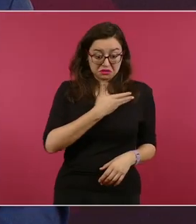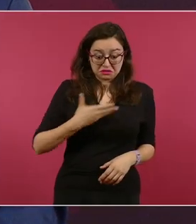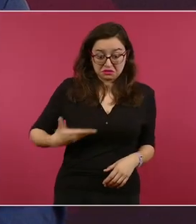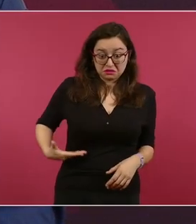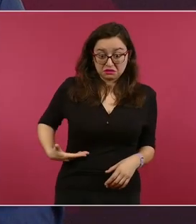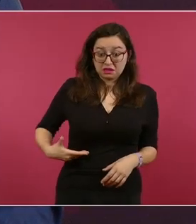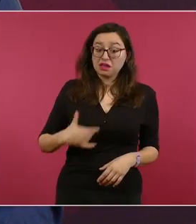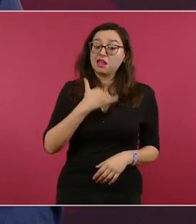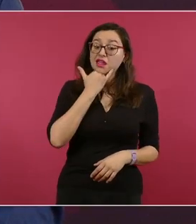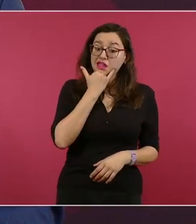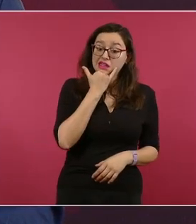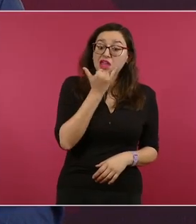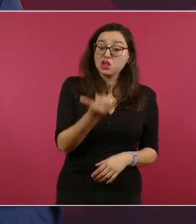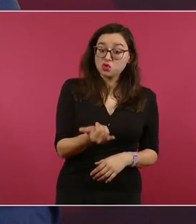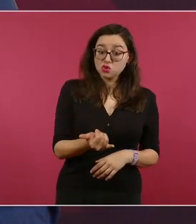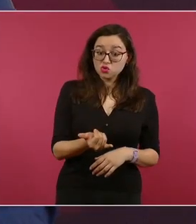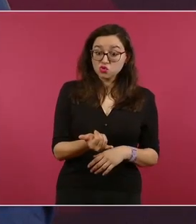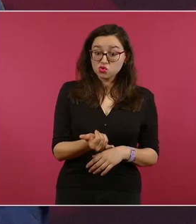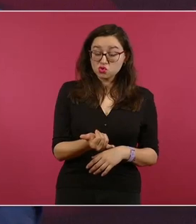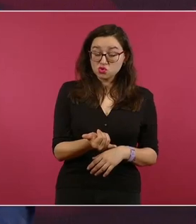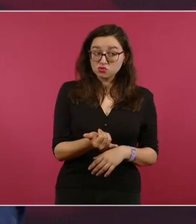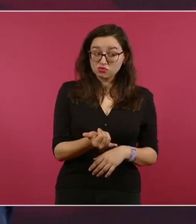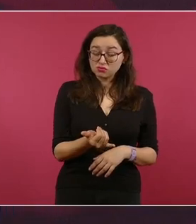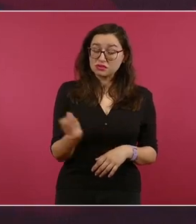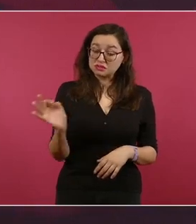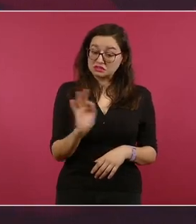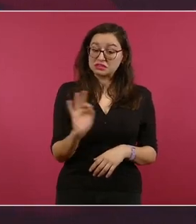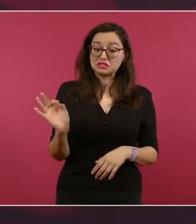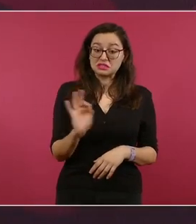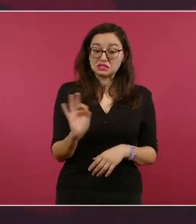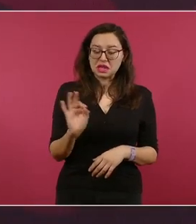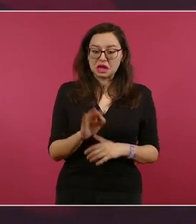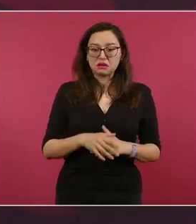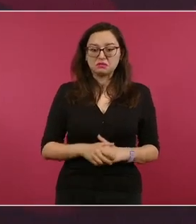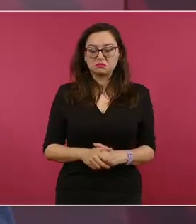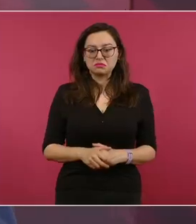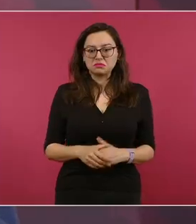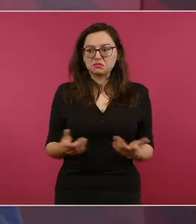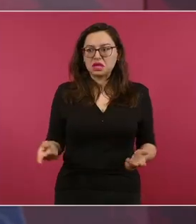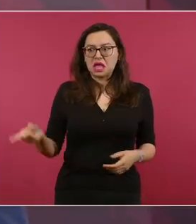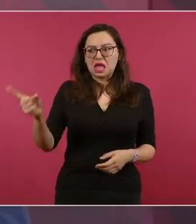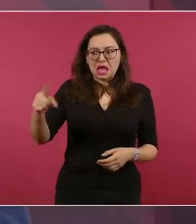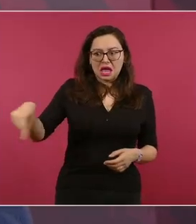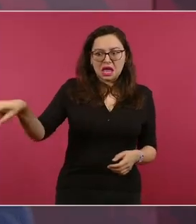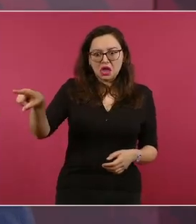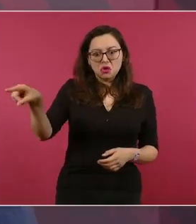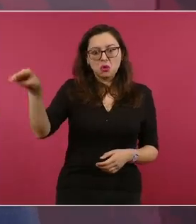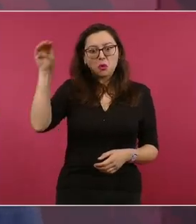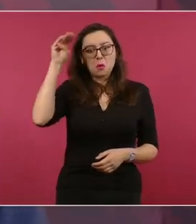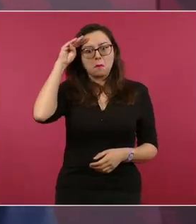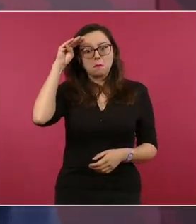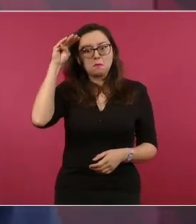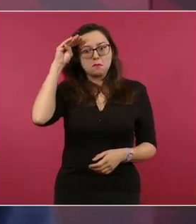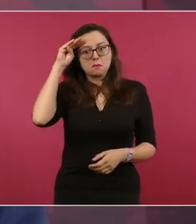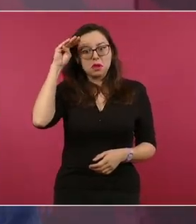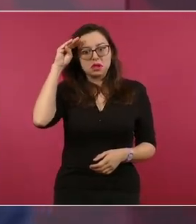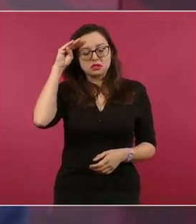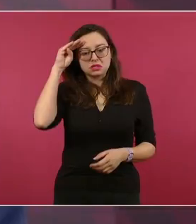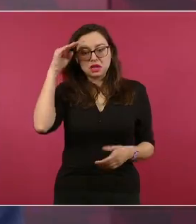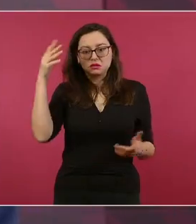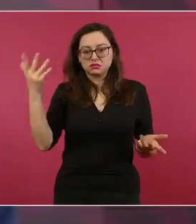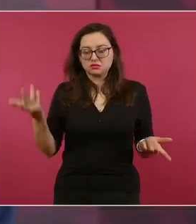sí hay indicios de que ellos pensaban que se podía